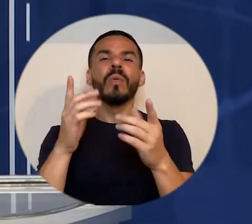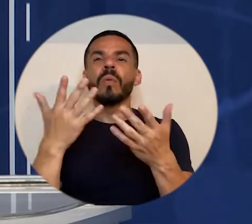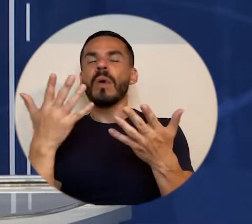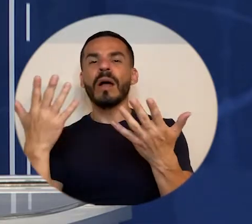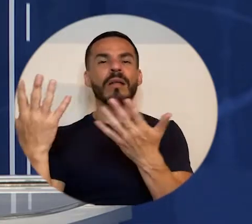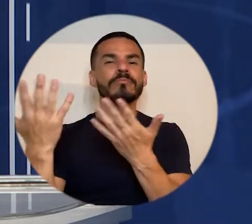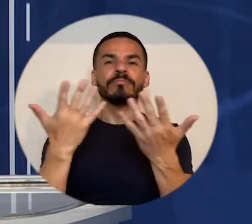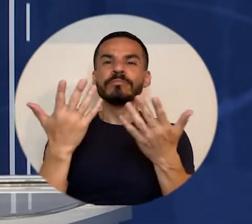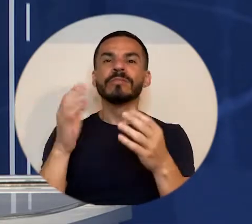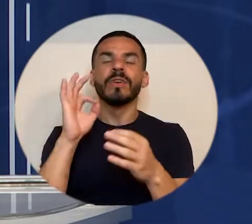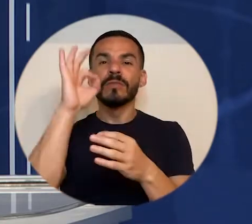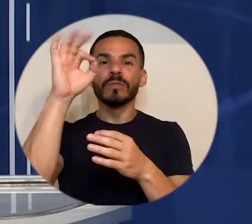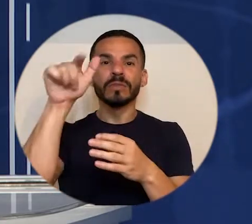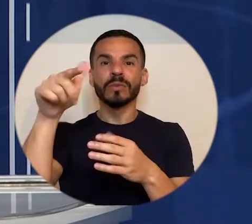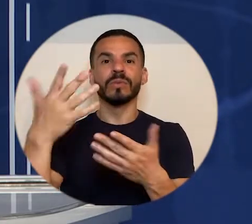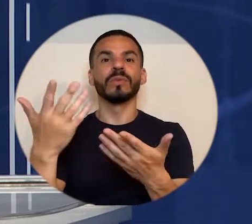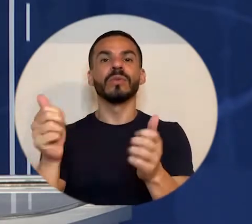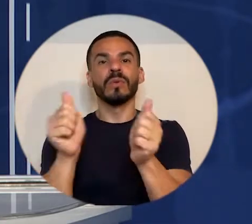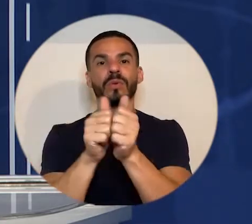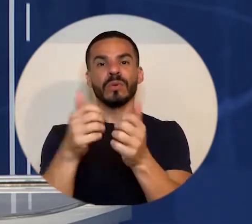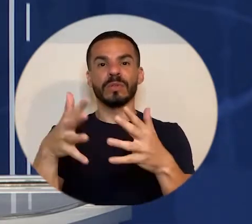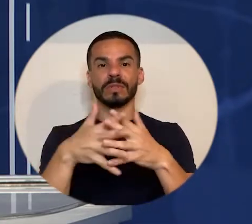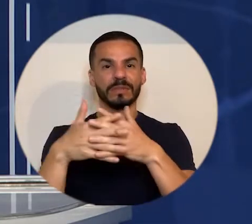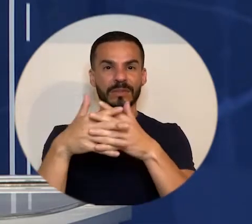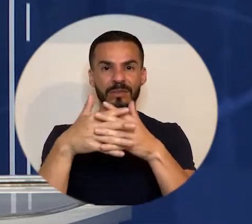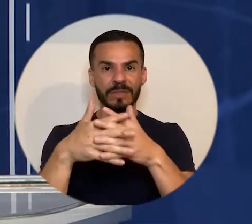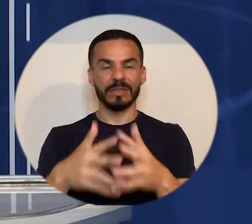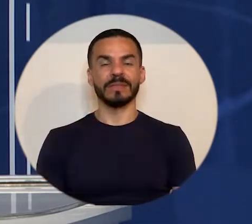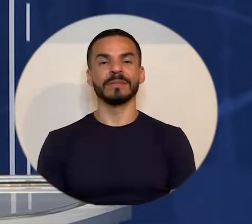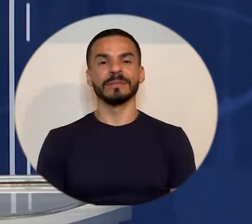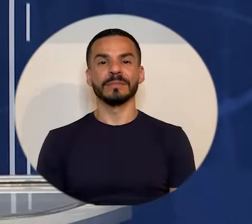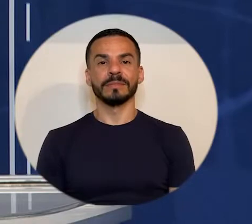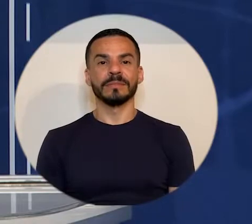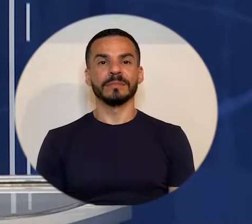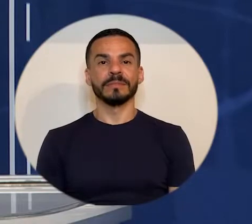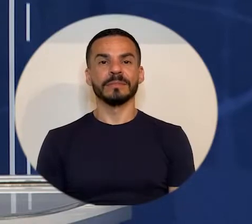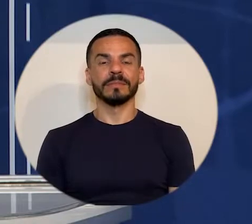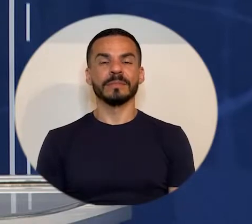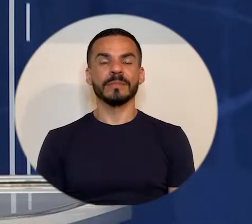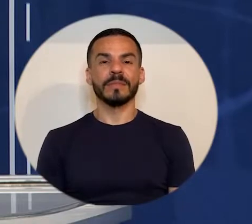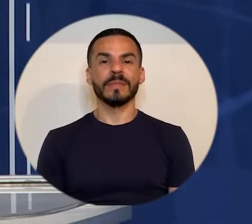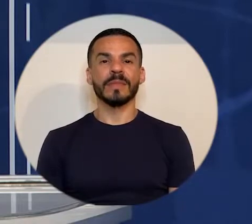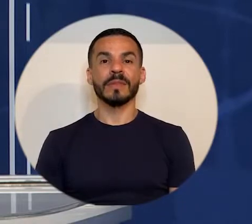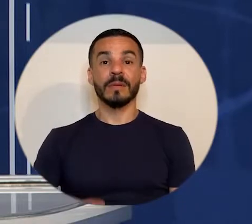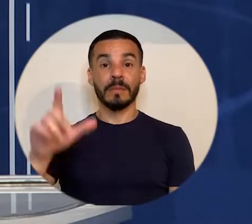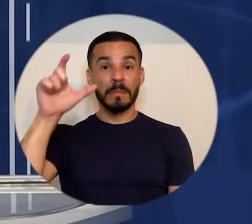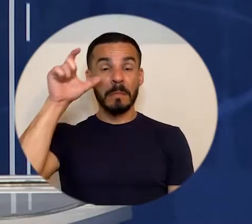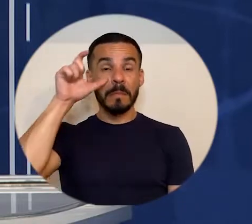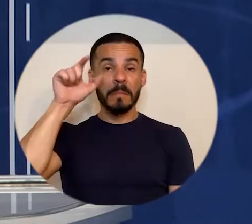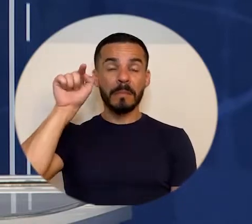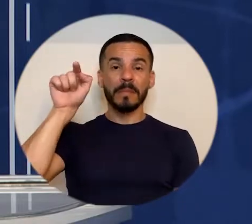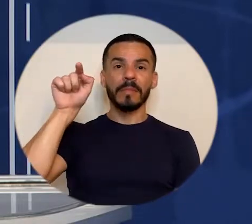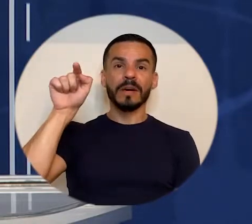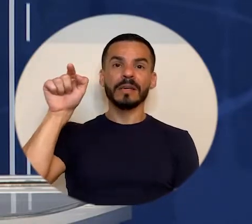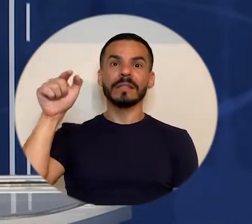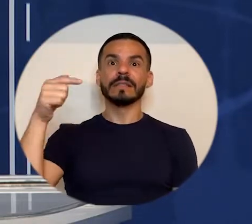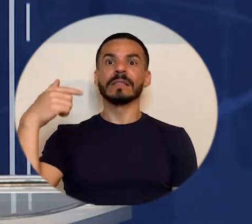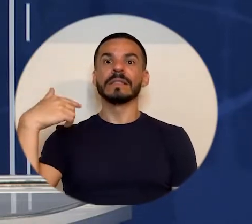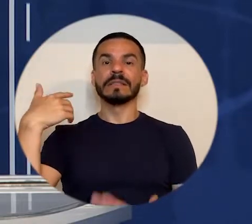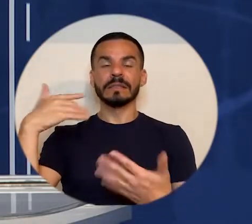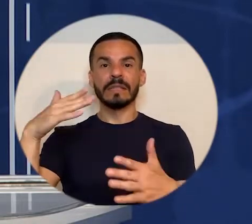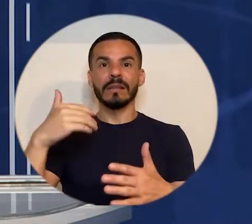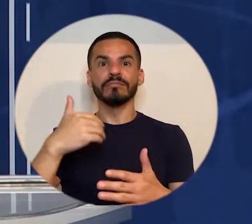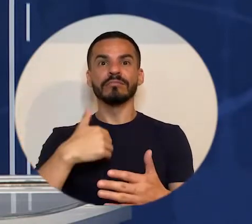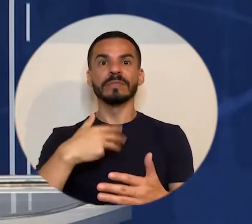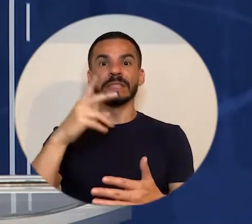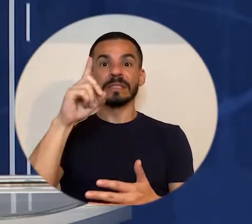que tiene, ¿verdad?, sobre la mesa con un país como los Estados Unidos de Norteamérica. Joe Biden cumplió ya